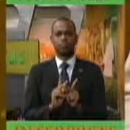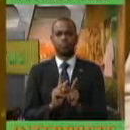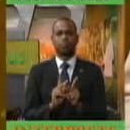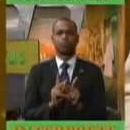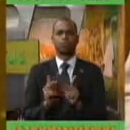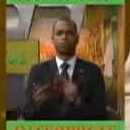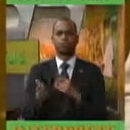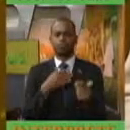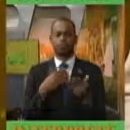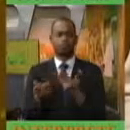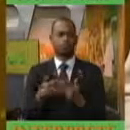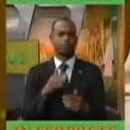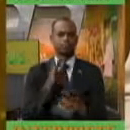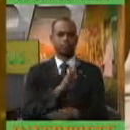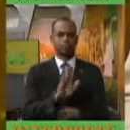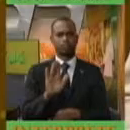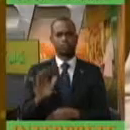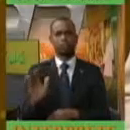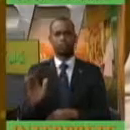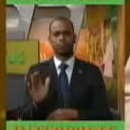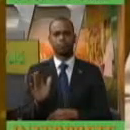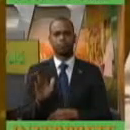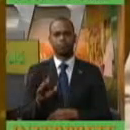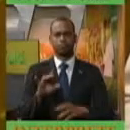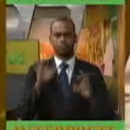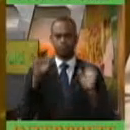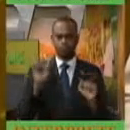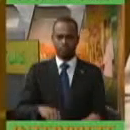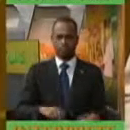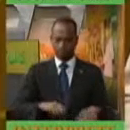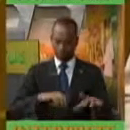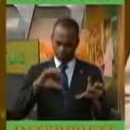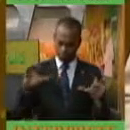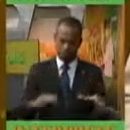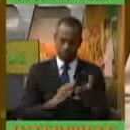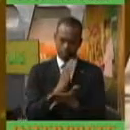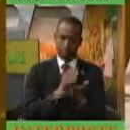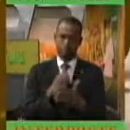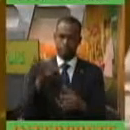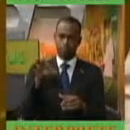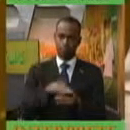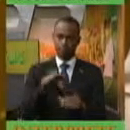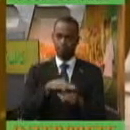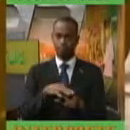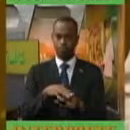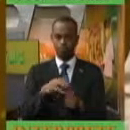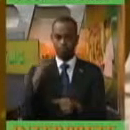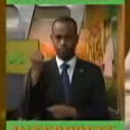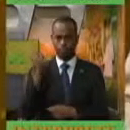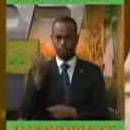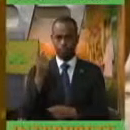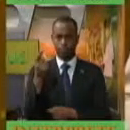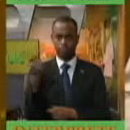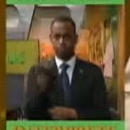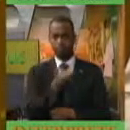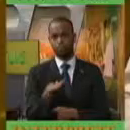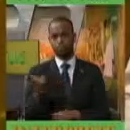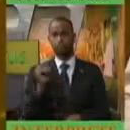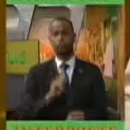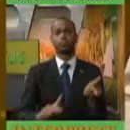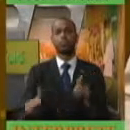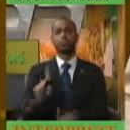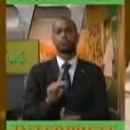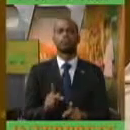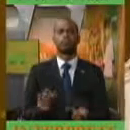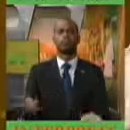no importa la condición que esté, pueda ejercer su derecho al voto. Incluso les van a llevar a algunas de esas